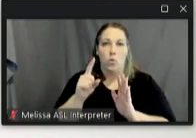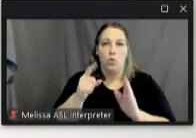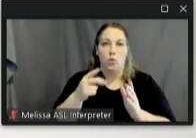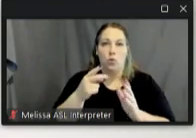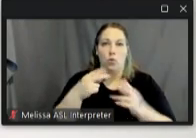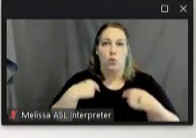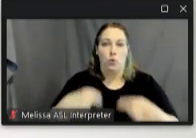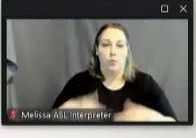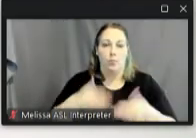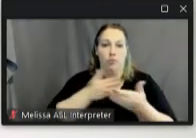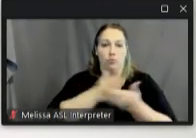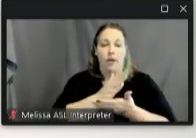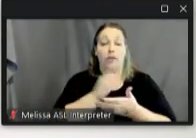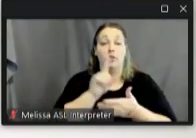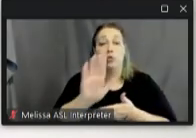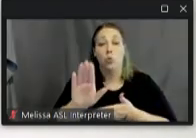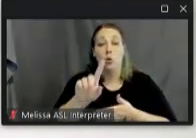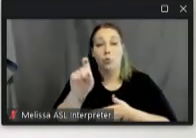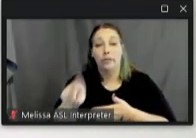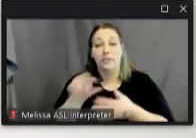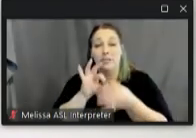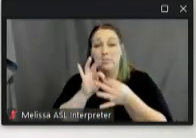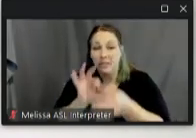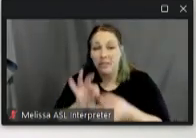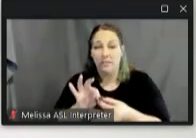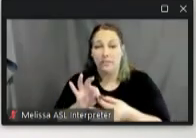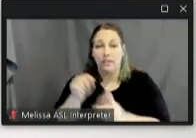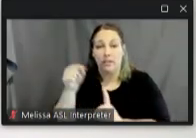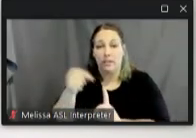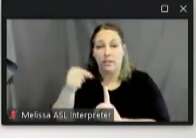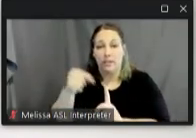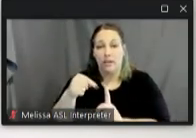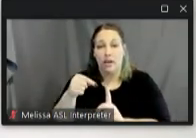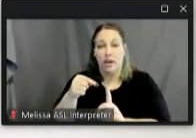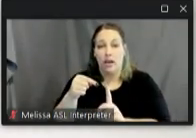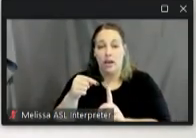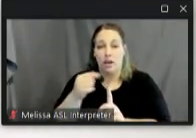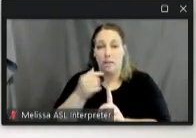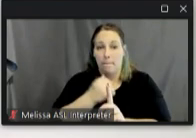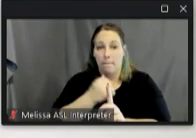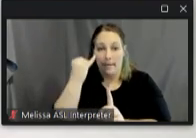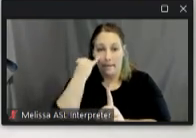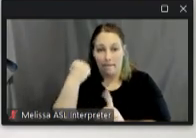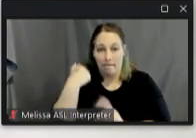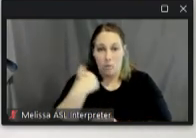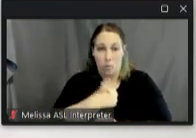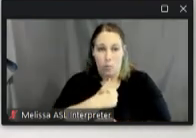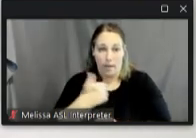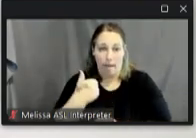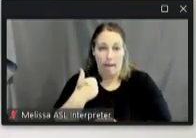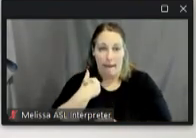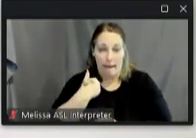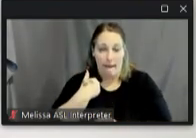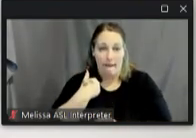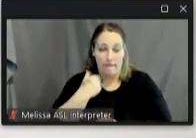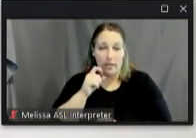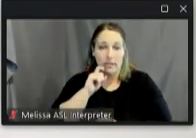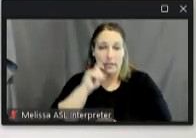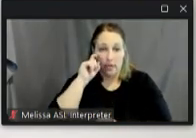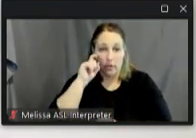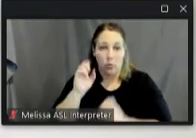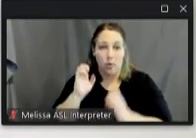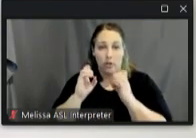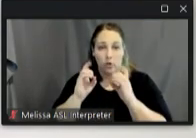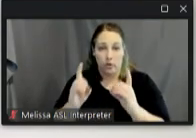sobre si se cuenta con un programa de educación sexual integral y mecanismos que prevengan los embarazos forzados,